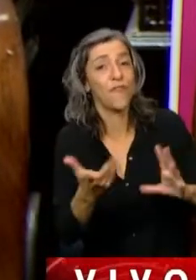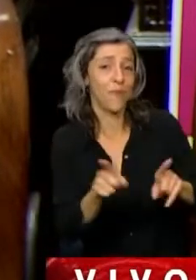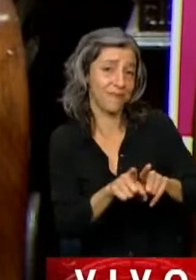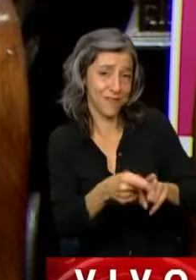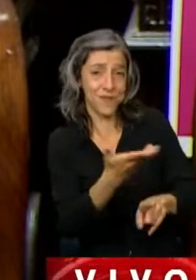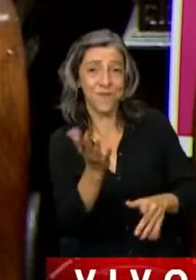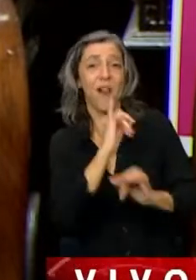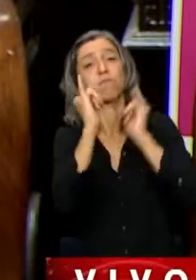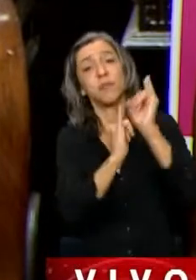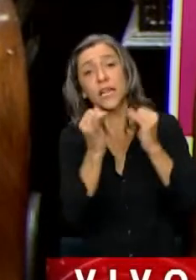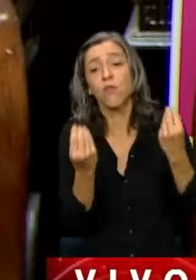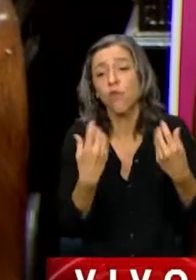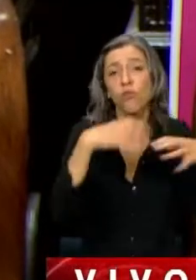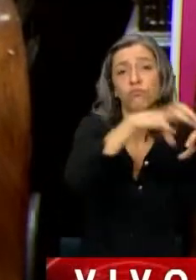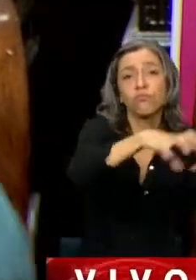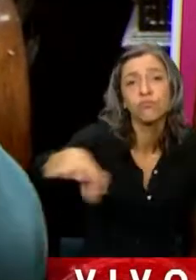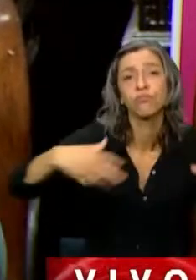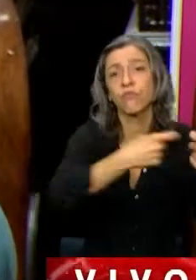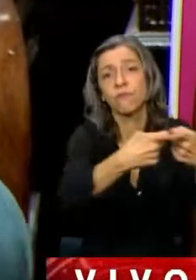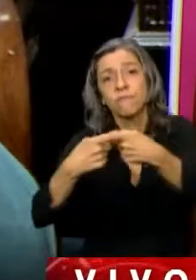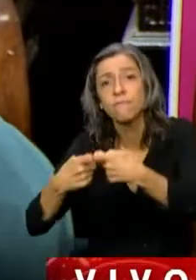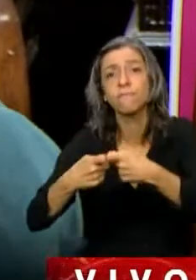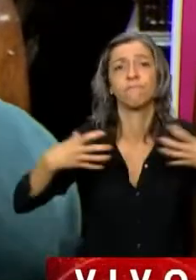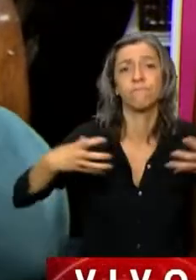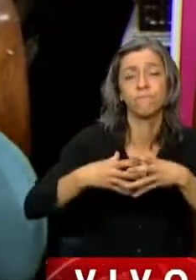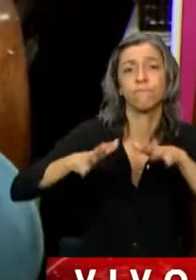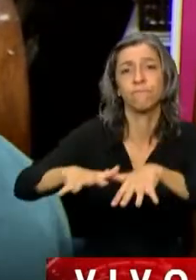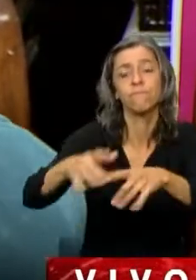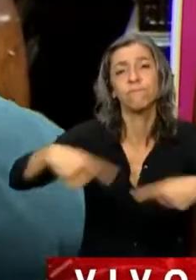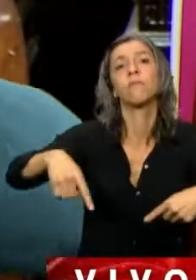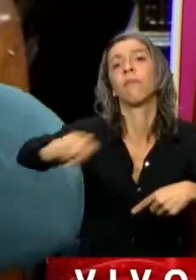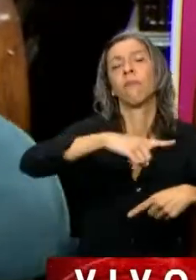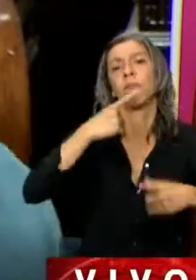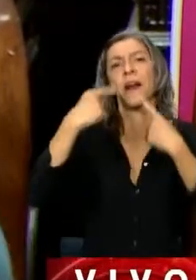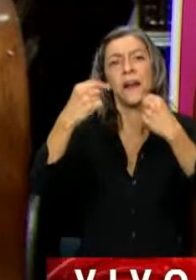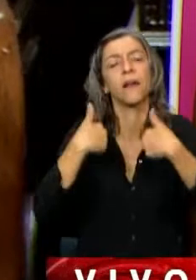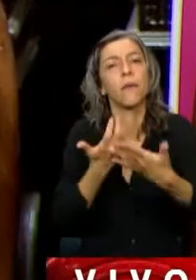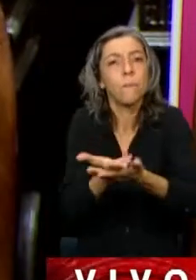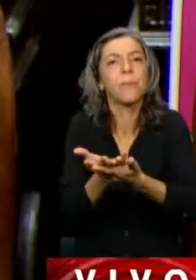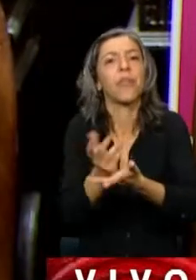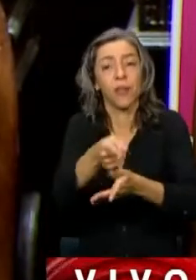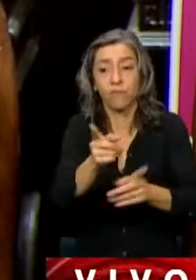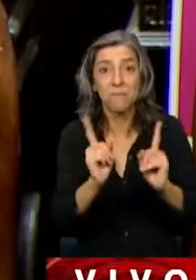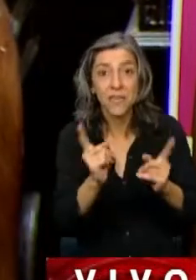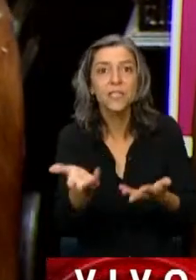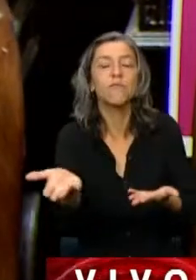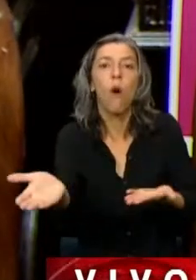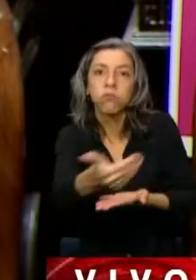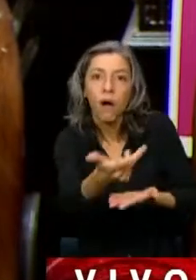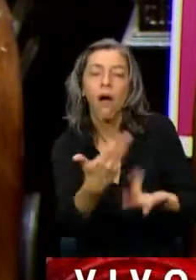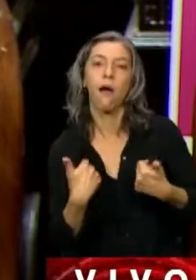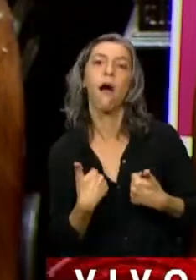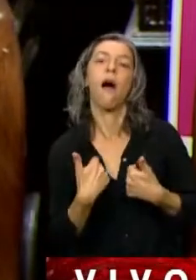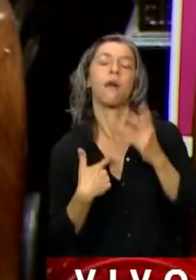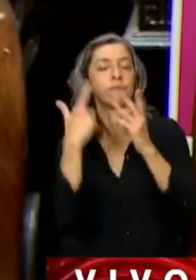un montón de organizaciones, de movimientos sociales que fueron parte de la idea, del diseño de esta política.